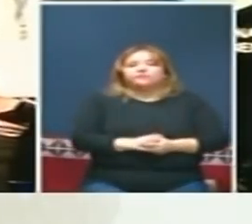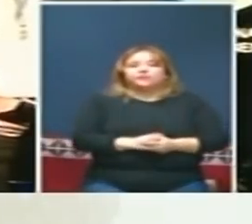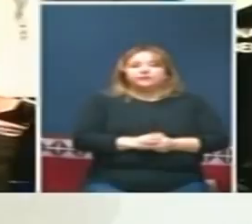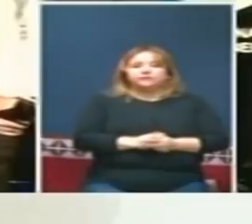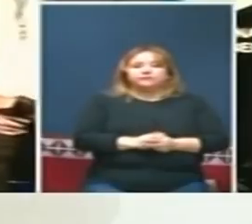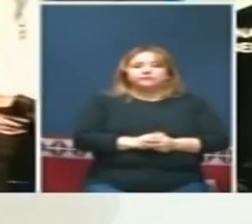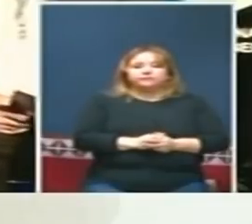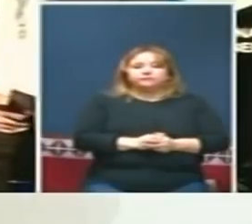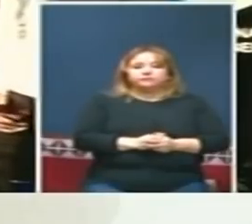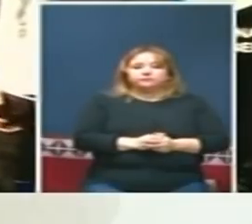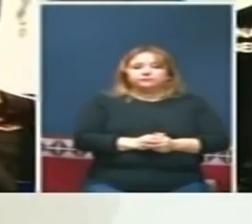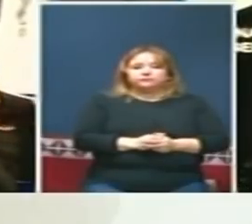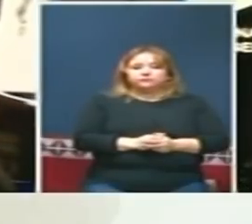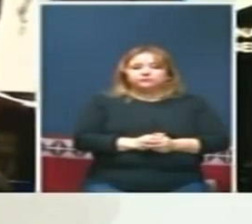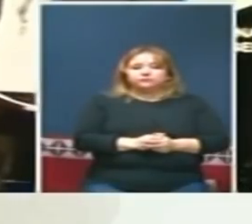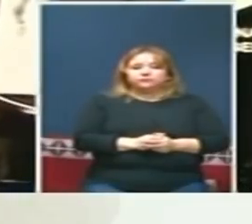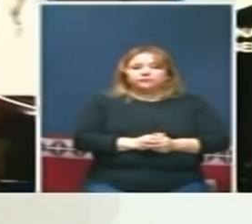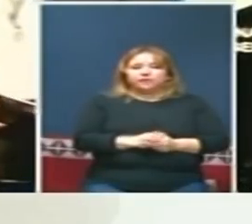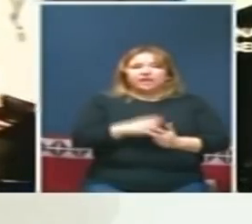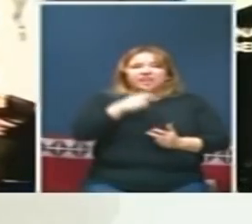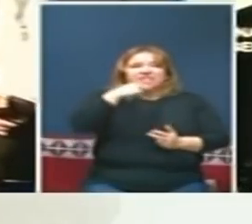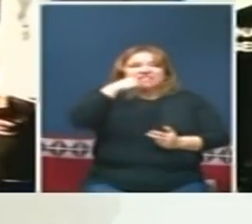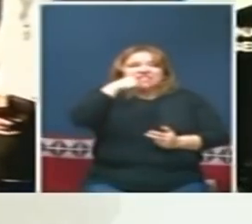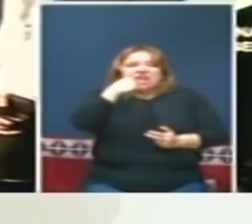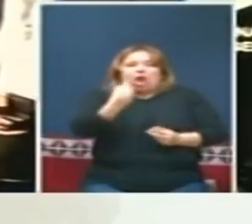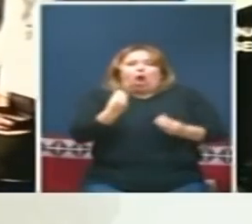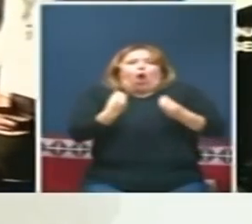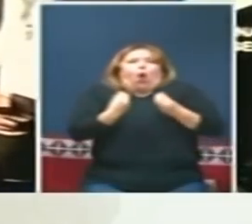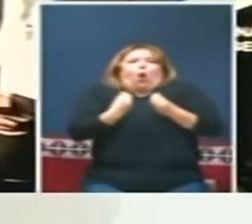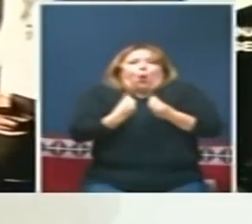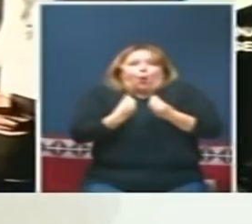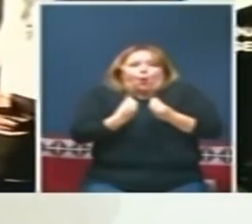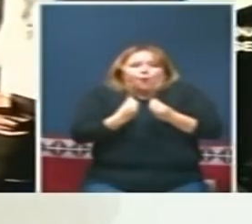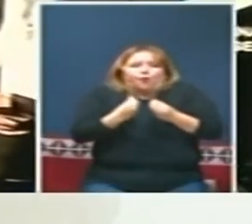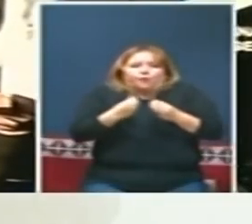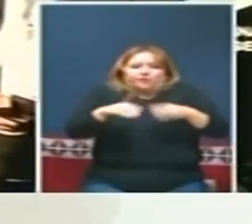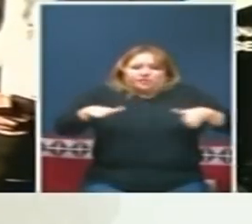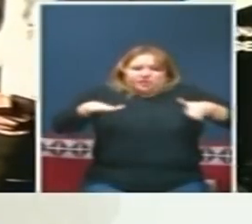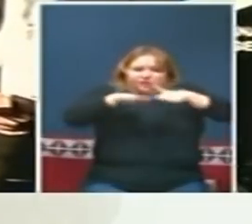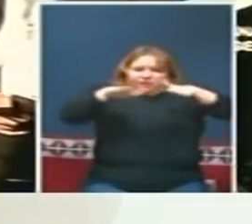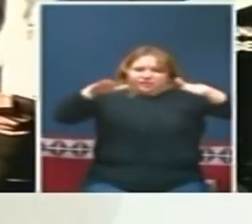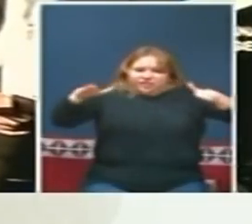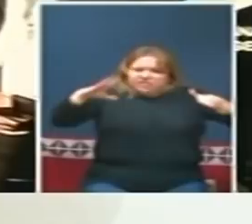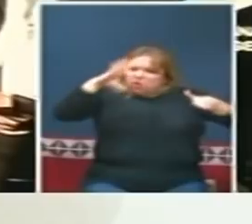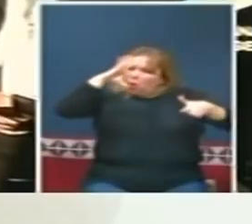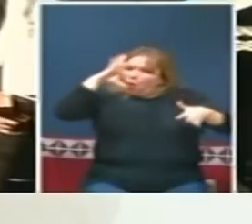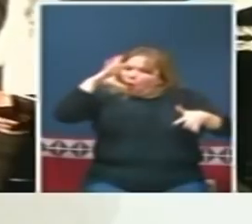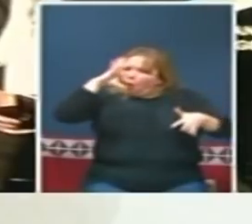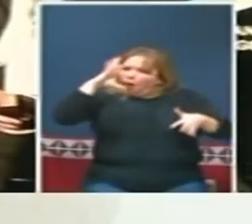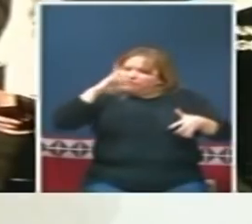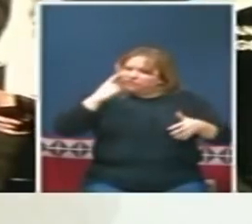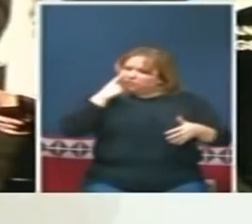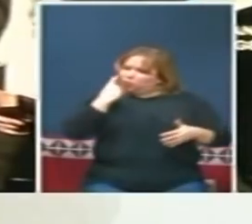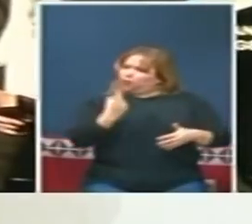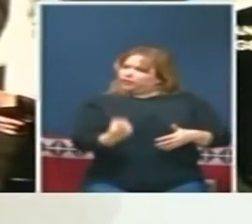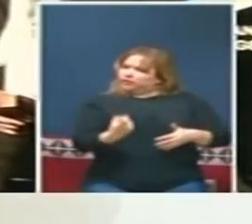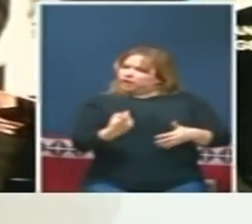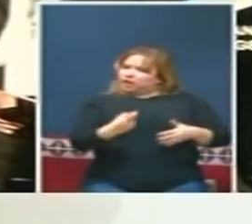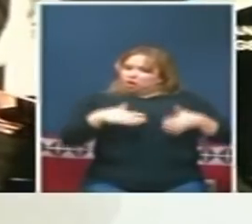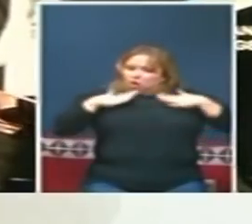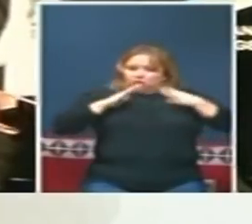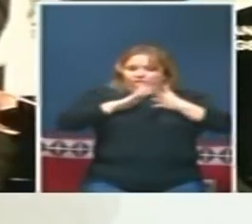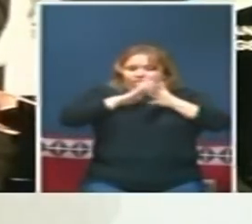Diego, de el escenario en sí. ¿Cómo se ha vestido? ¿Qué se tuvo en cuenta como para